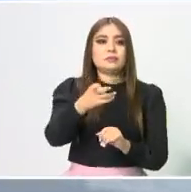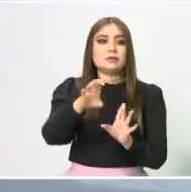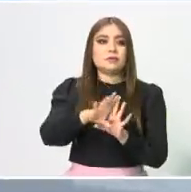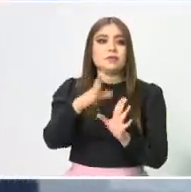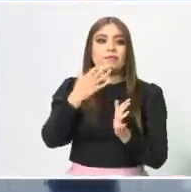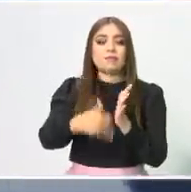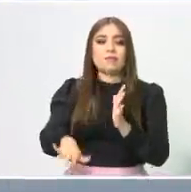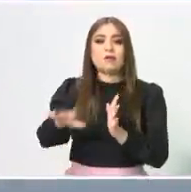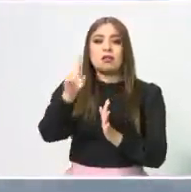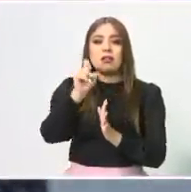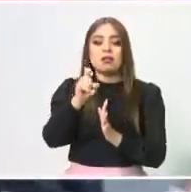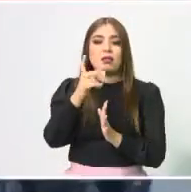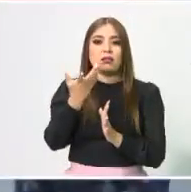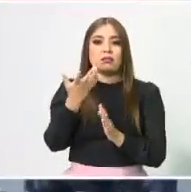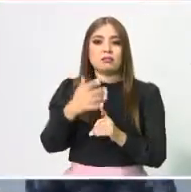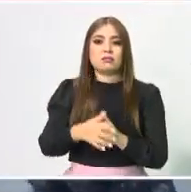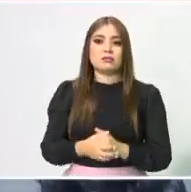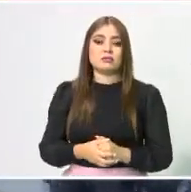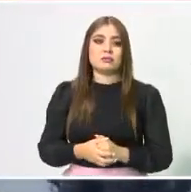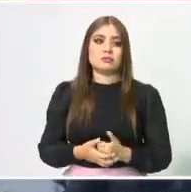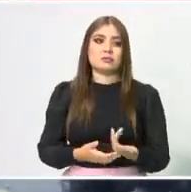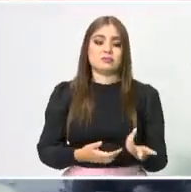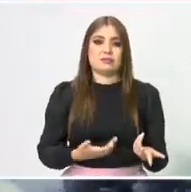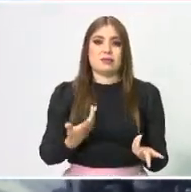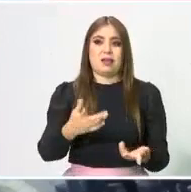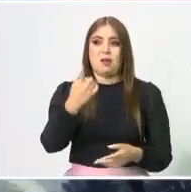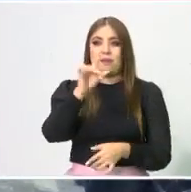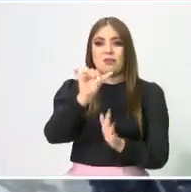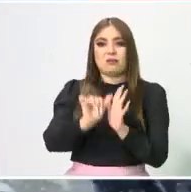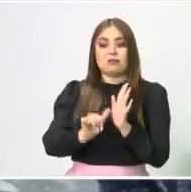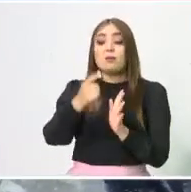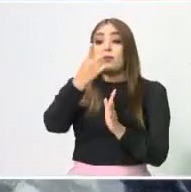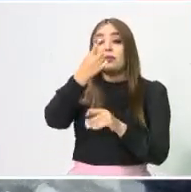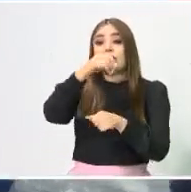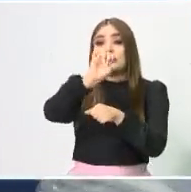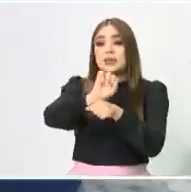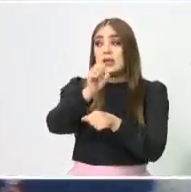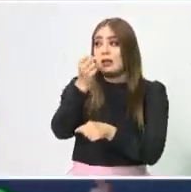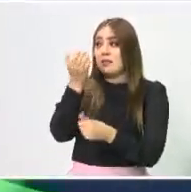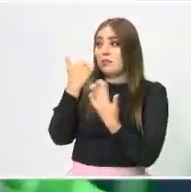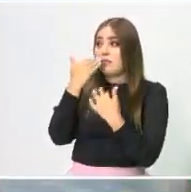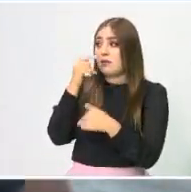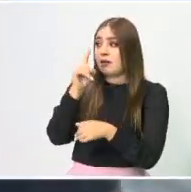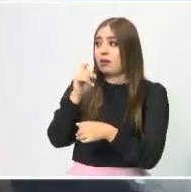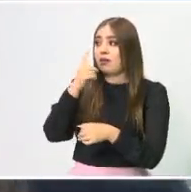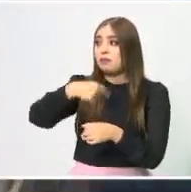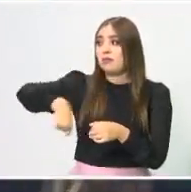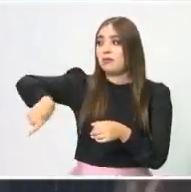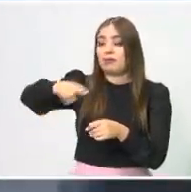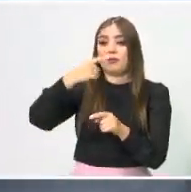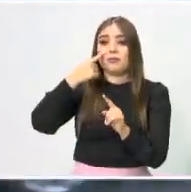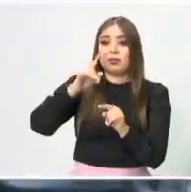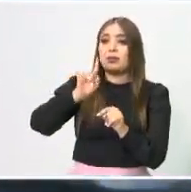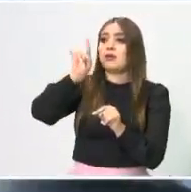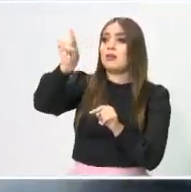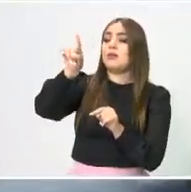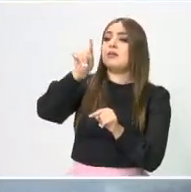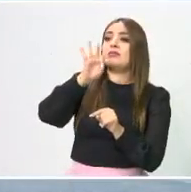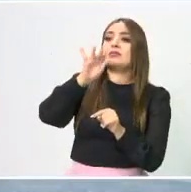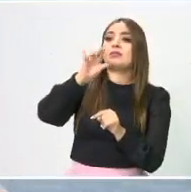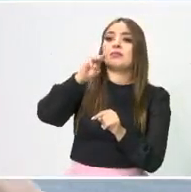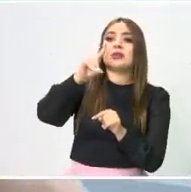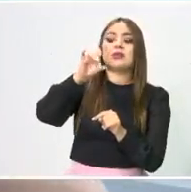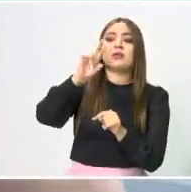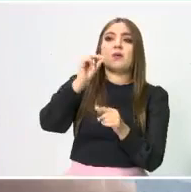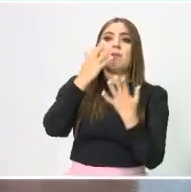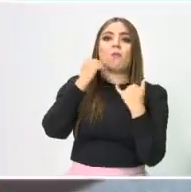agua, señora. Platíquenos usted. No, pues es que ya tenemos una semana sin agua, señora. Allá para la Francisco de Madero ni una gota de agua hay.